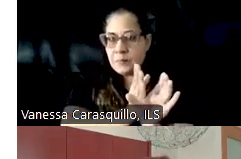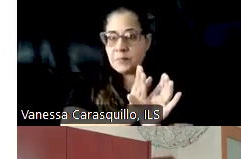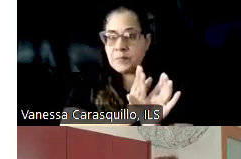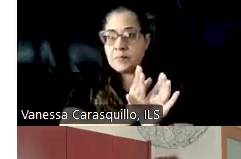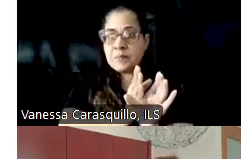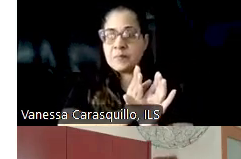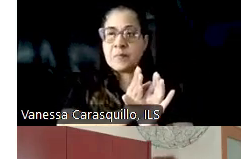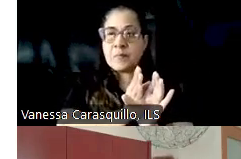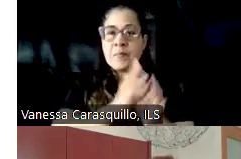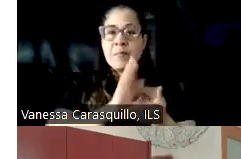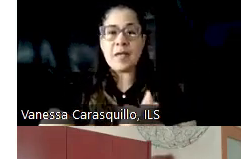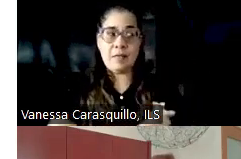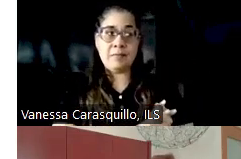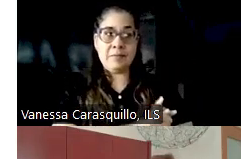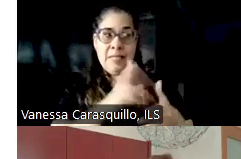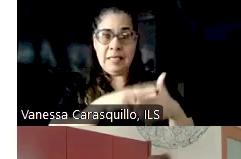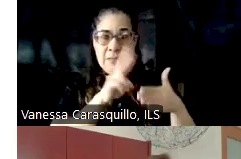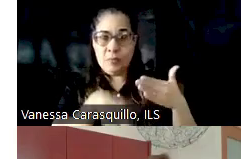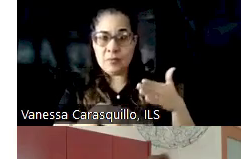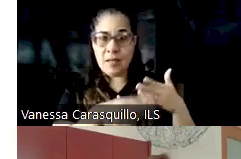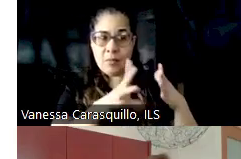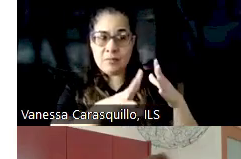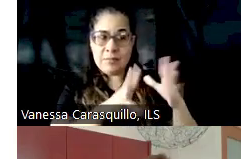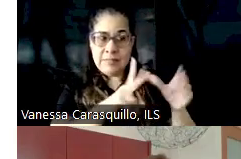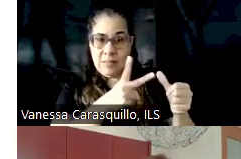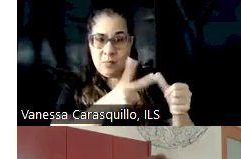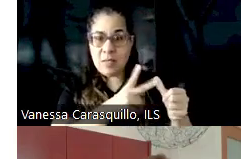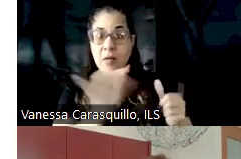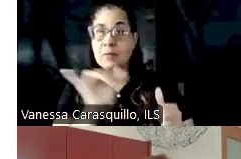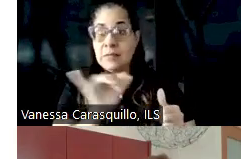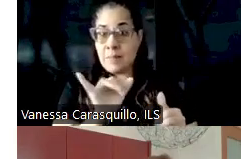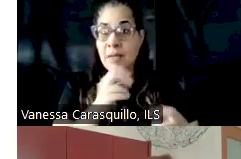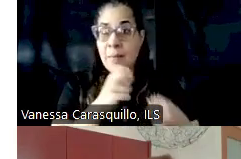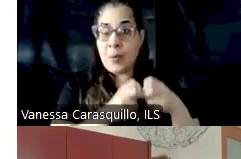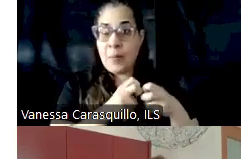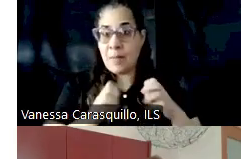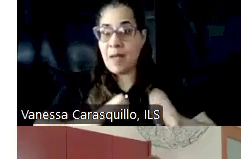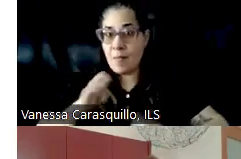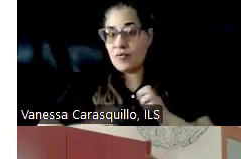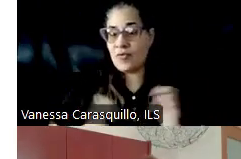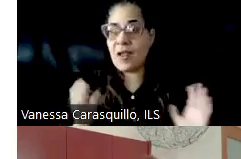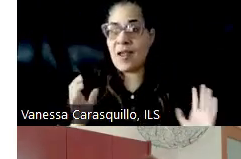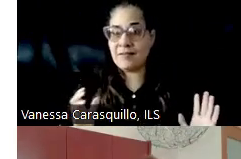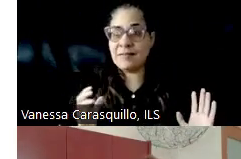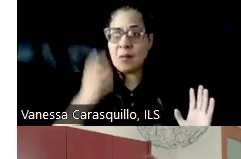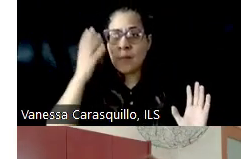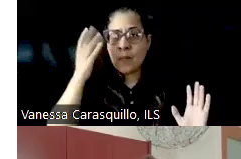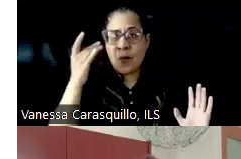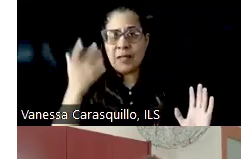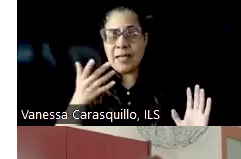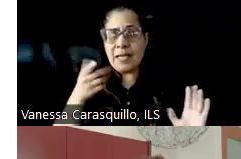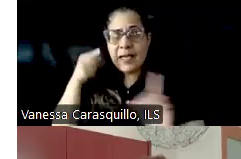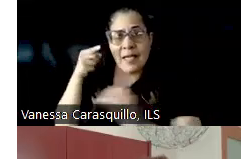ganancia secundaria a eso, pues también es un problema emocional. Porque ¿qué pasa? Que el niño no ha desarrollado